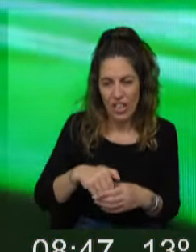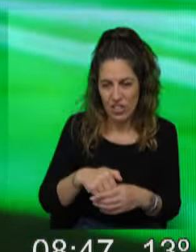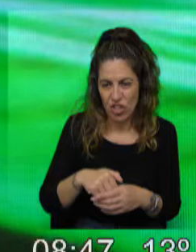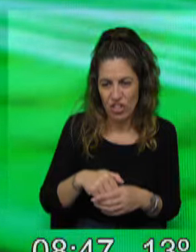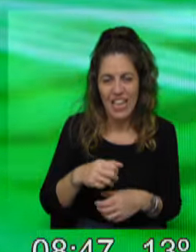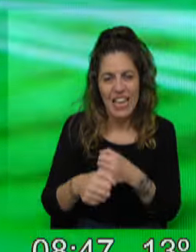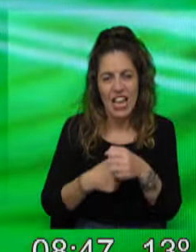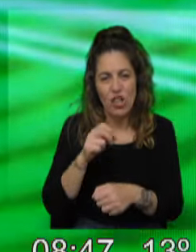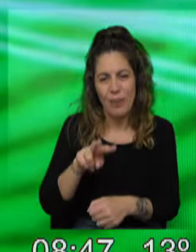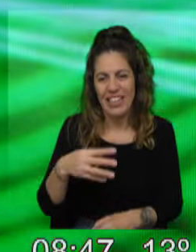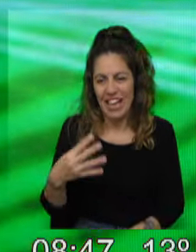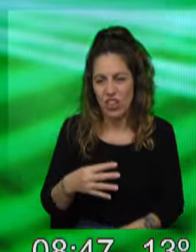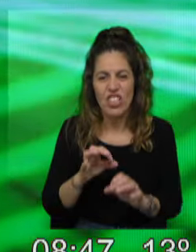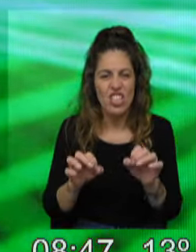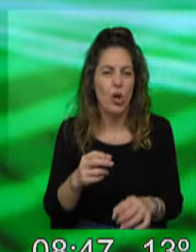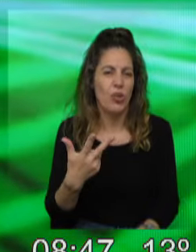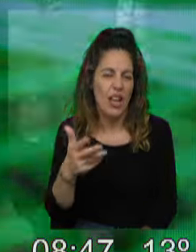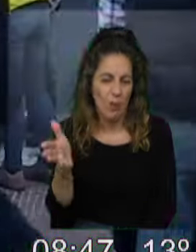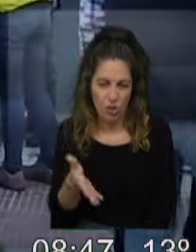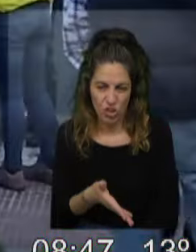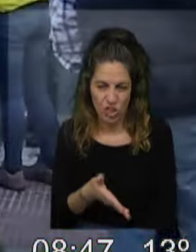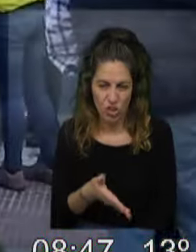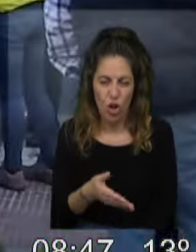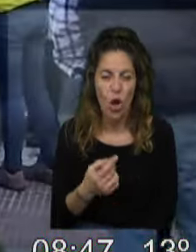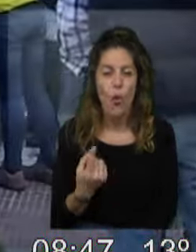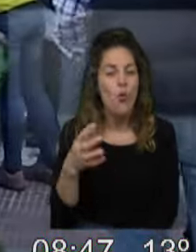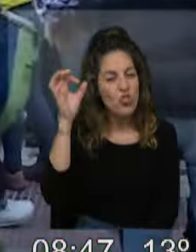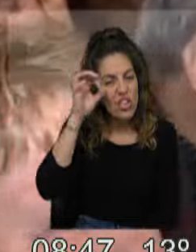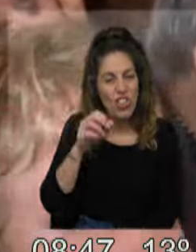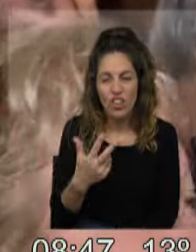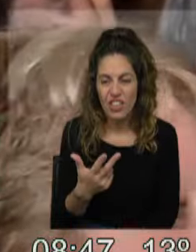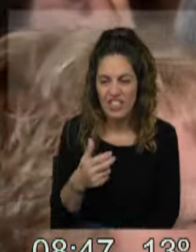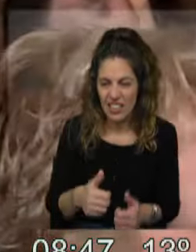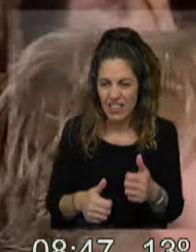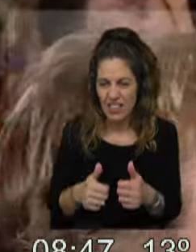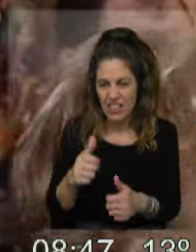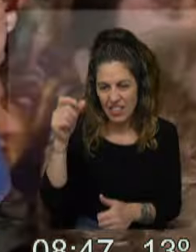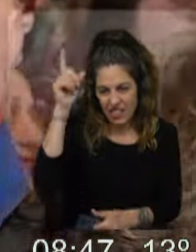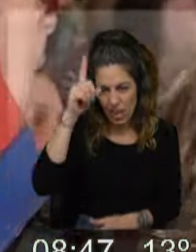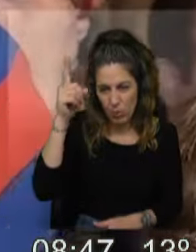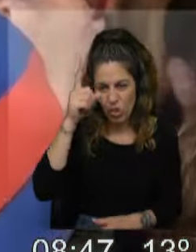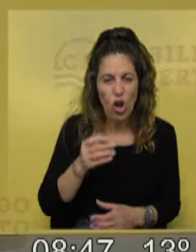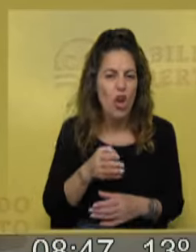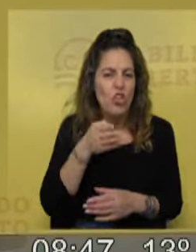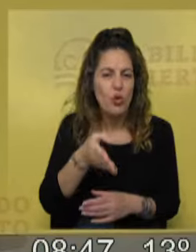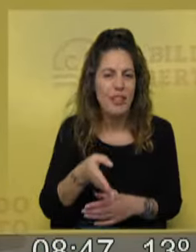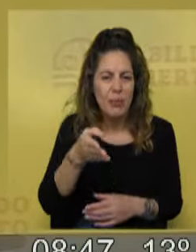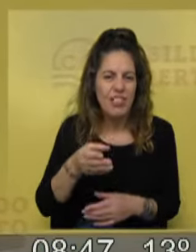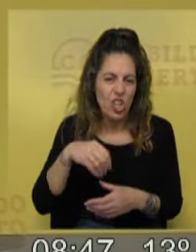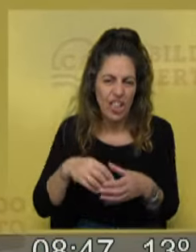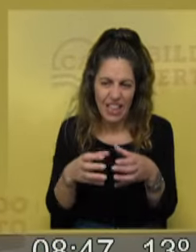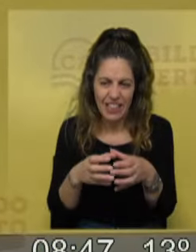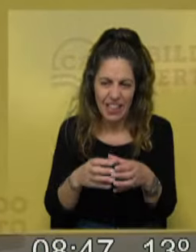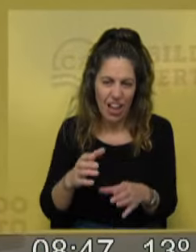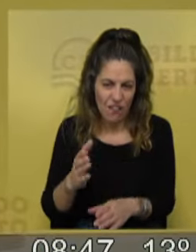en 2014 que llegó un 3% que que obtuvo un senador y tres diputados su participación en la interna había sido muy muy